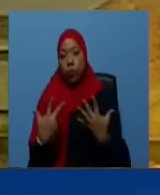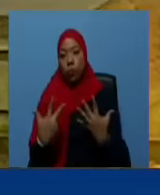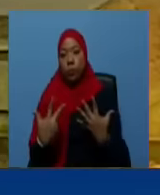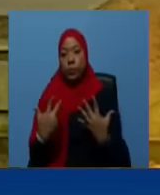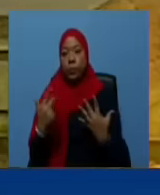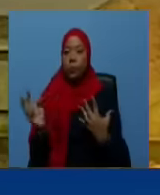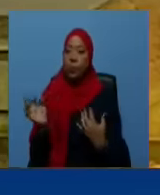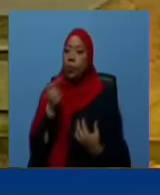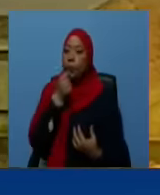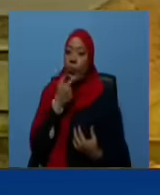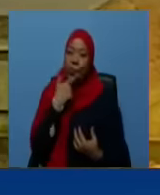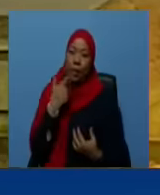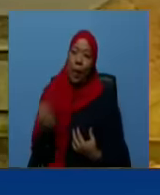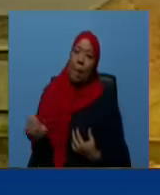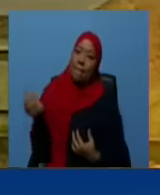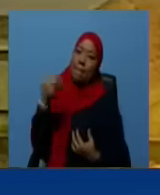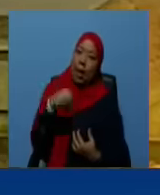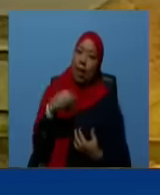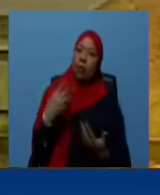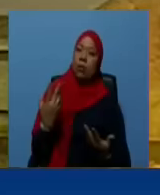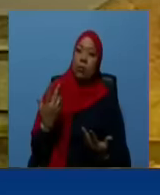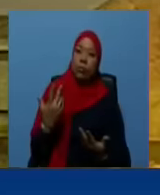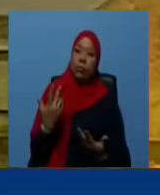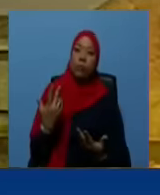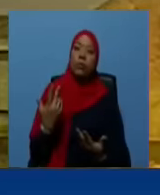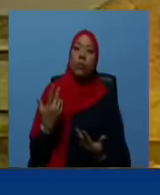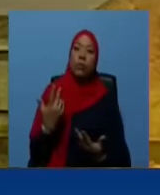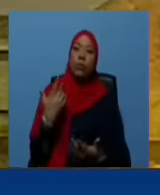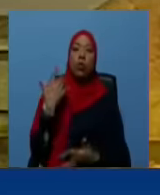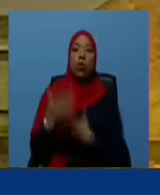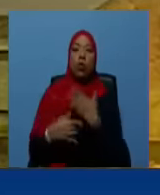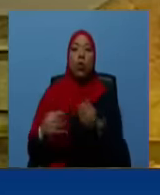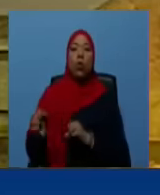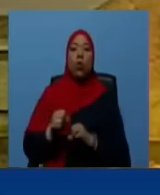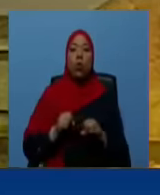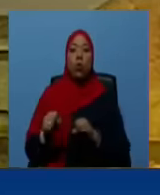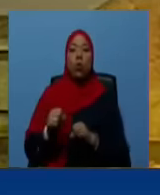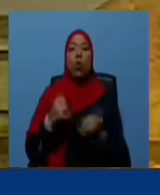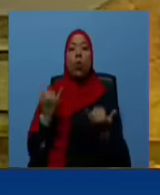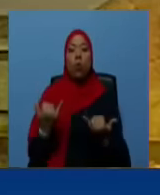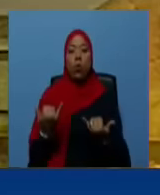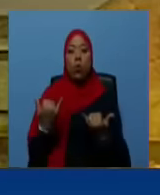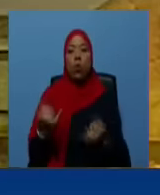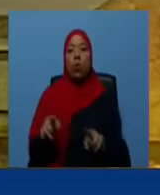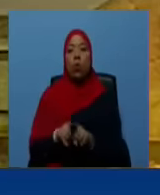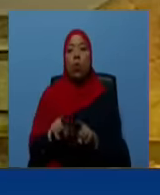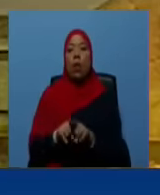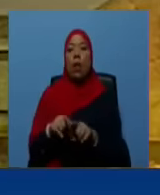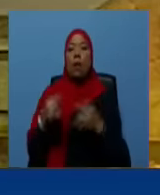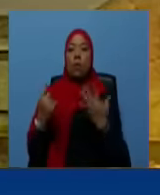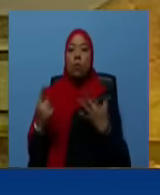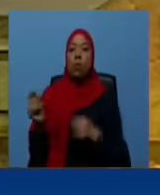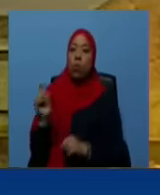economía. Yo creo que va a ser más. Pero miren cómo se movió el trimestre. El primer